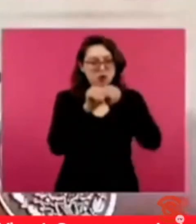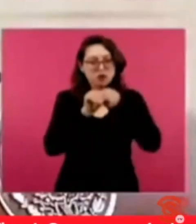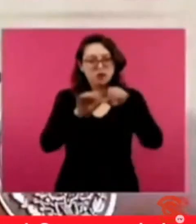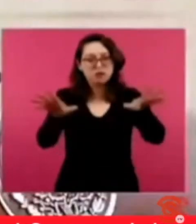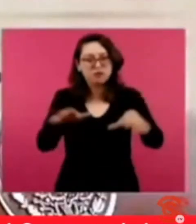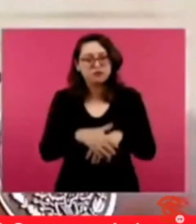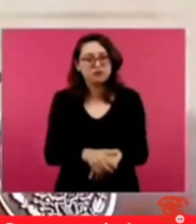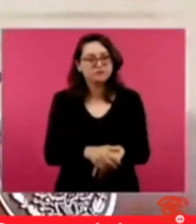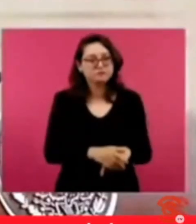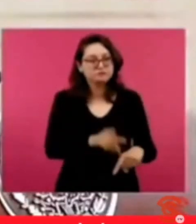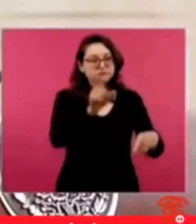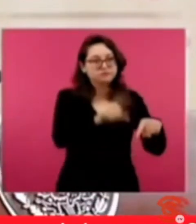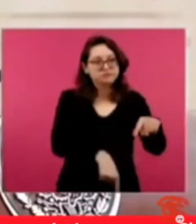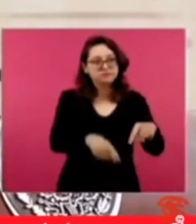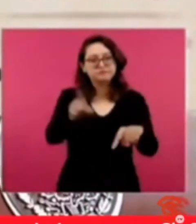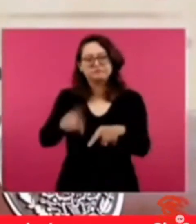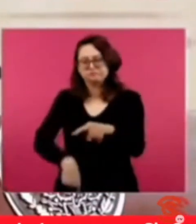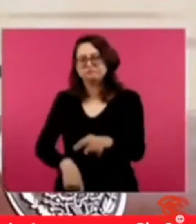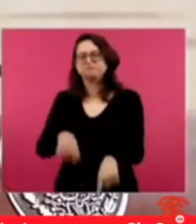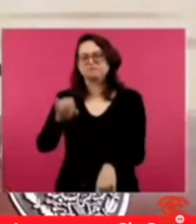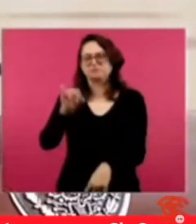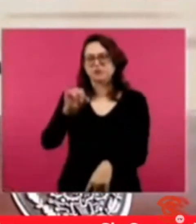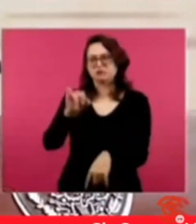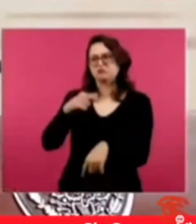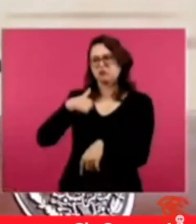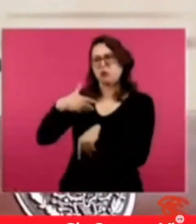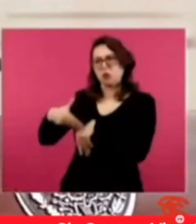nos enteremos todos